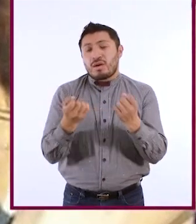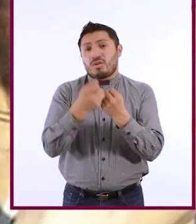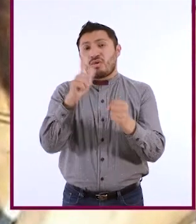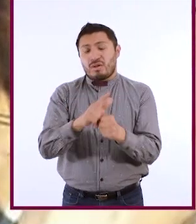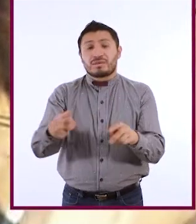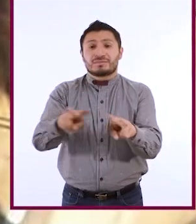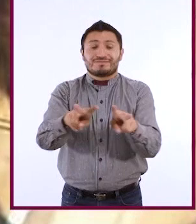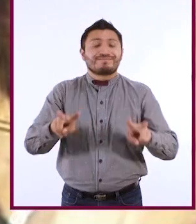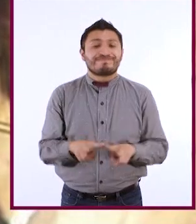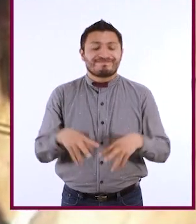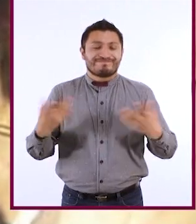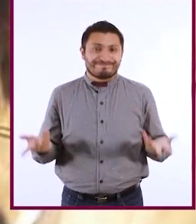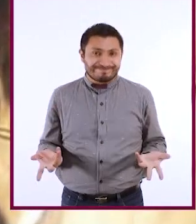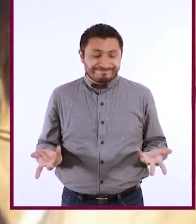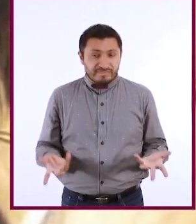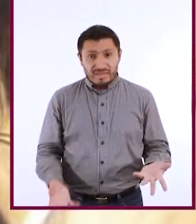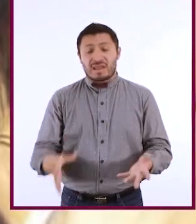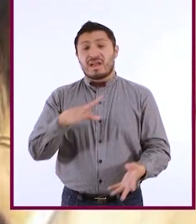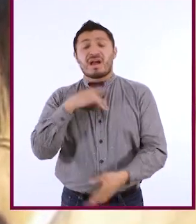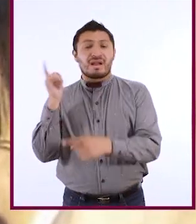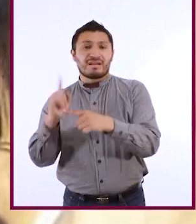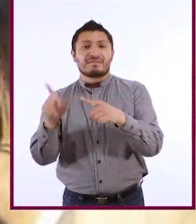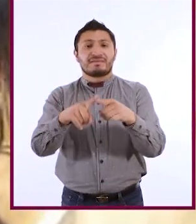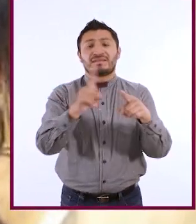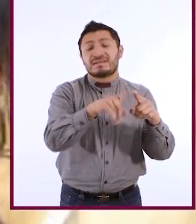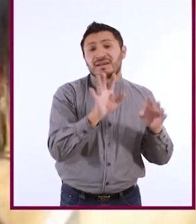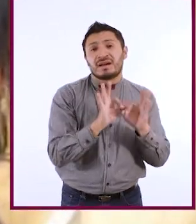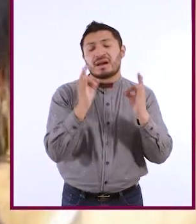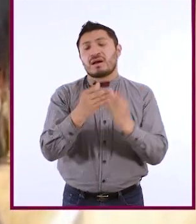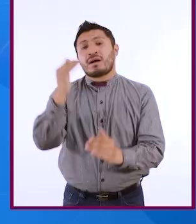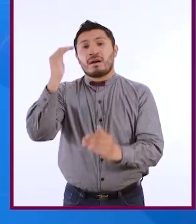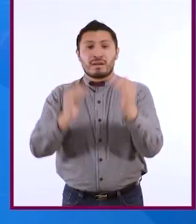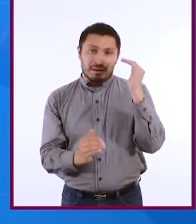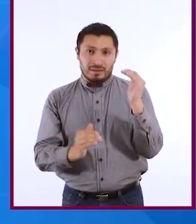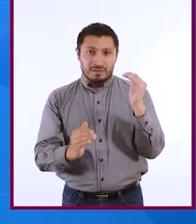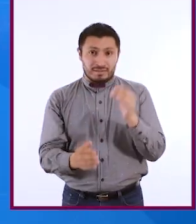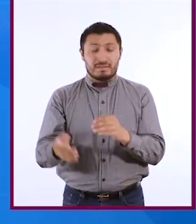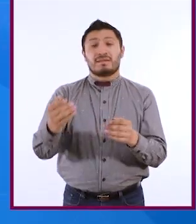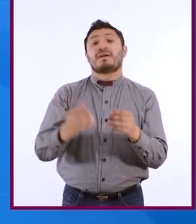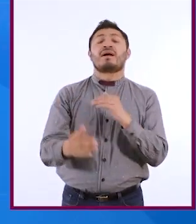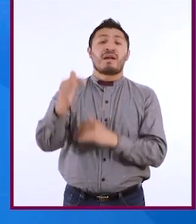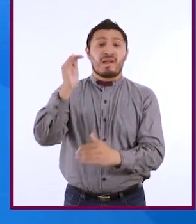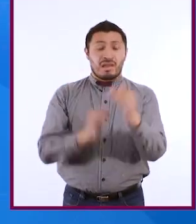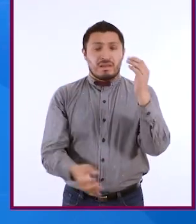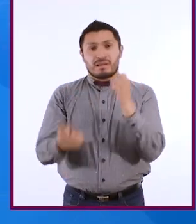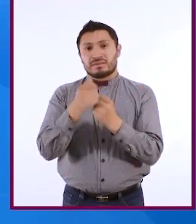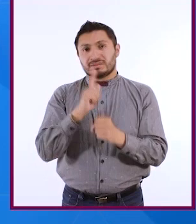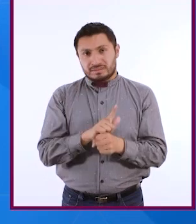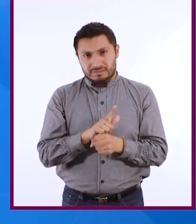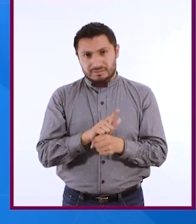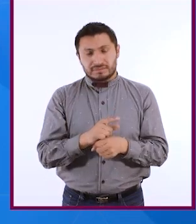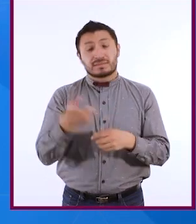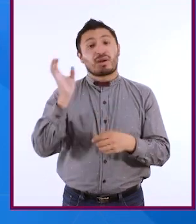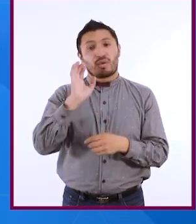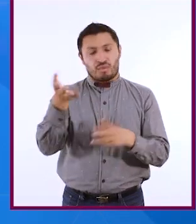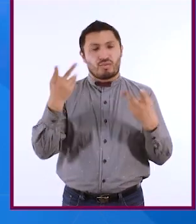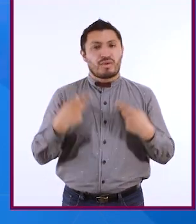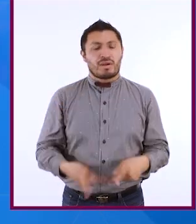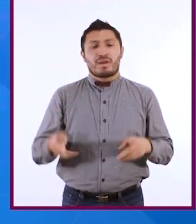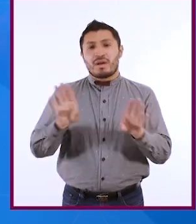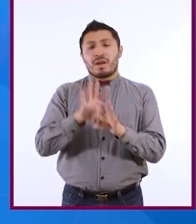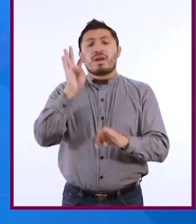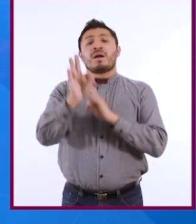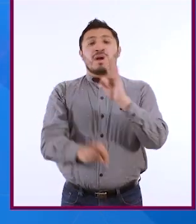social en desventaja. Existen distintos tipos de desigualdad. La desigualdad social, cuando las personas